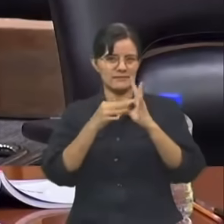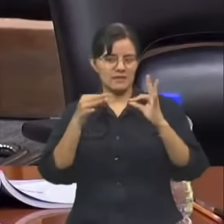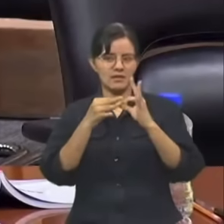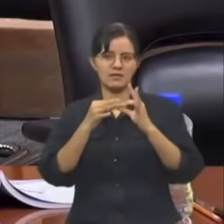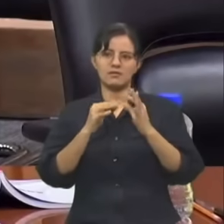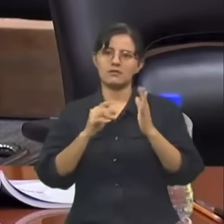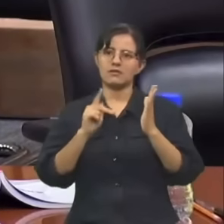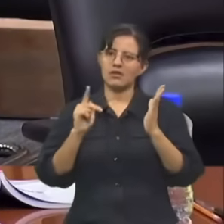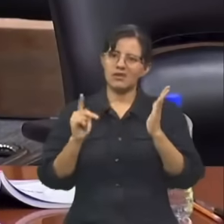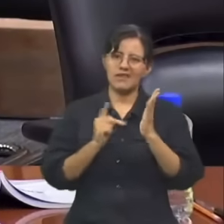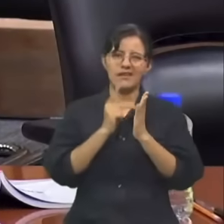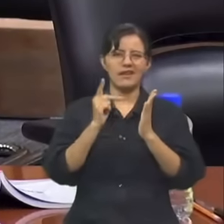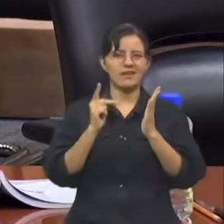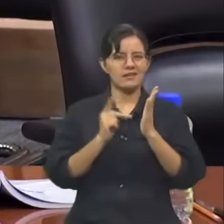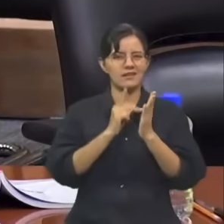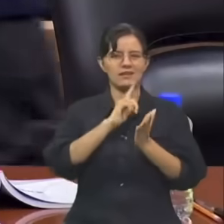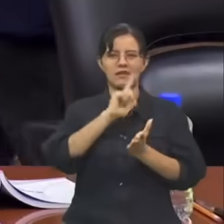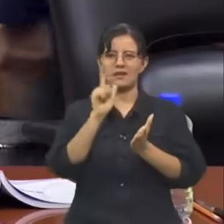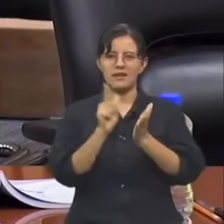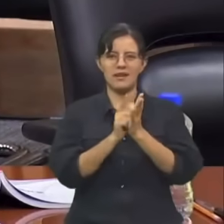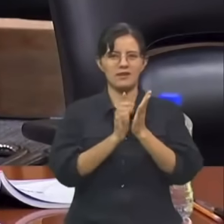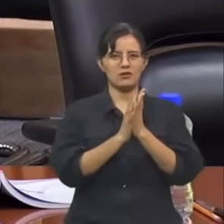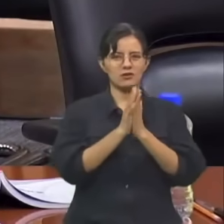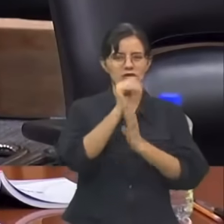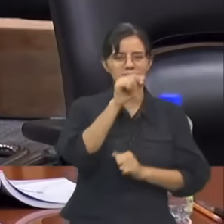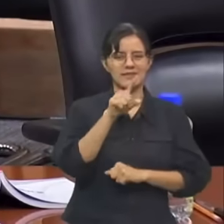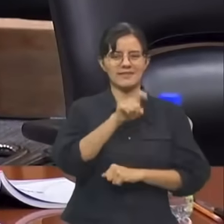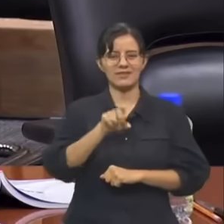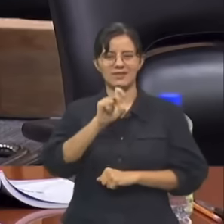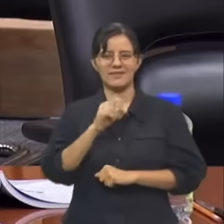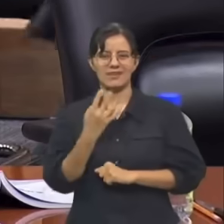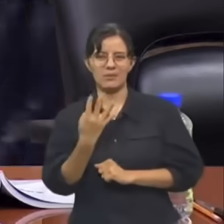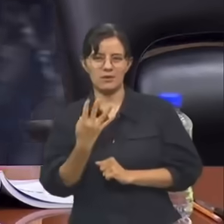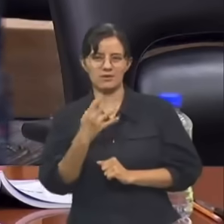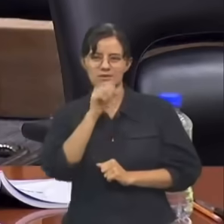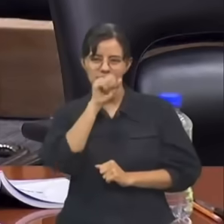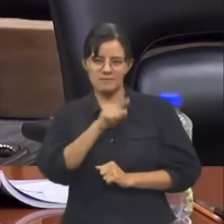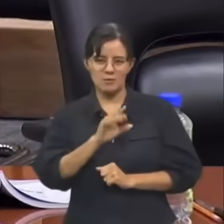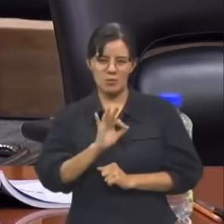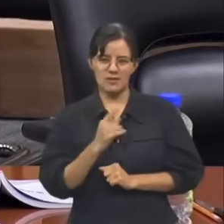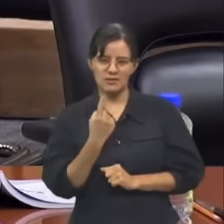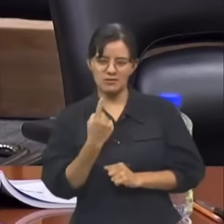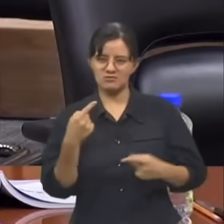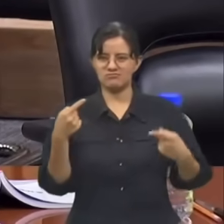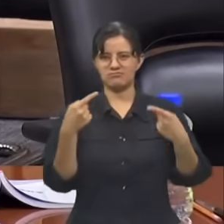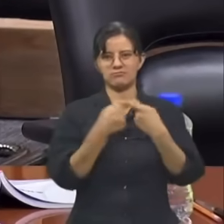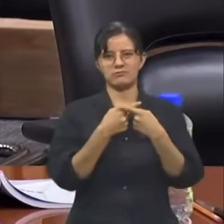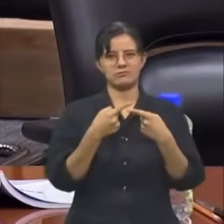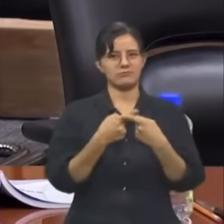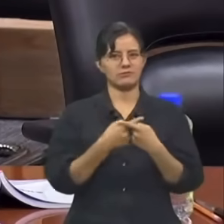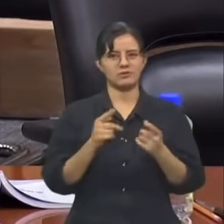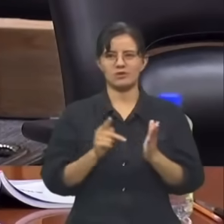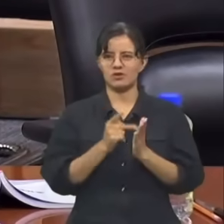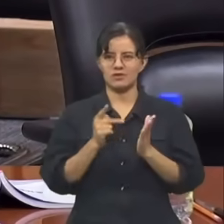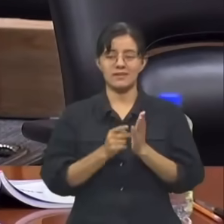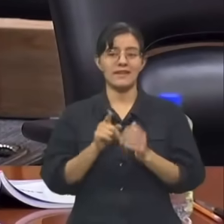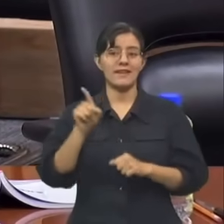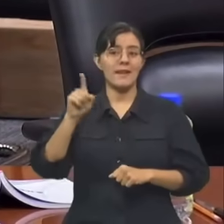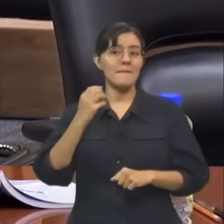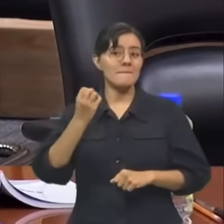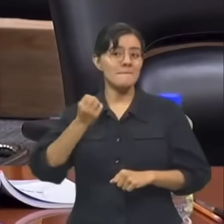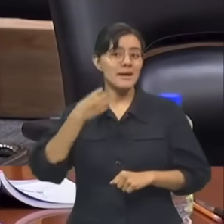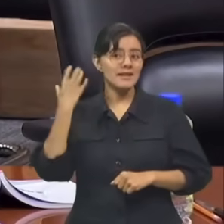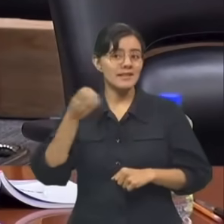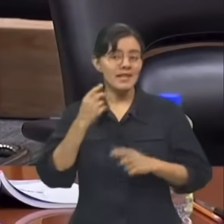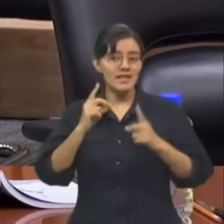violando el principio constitucional en el 134 y también en el 41 debía de ser retirado del